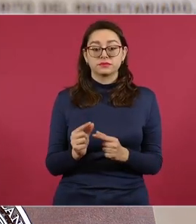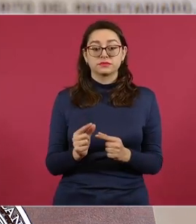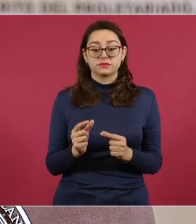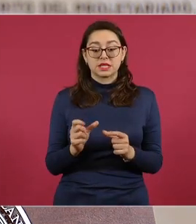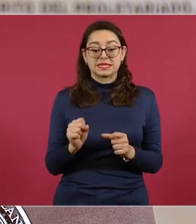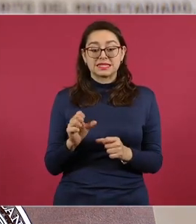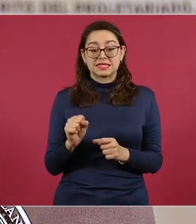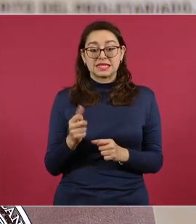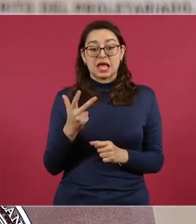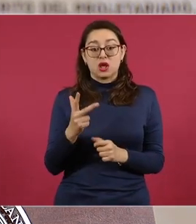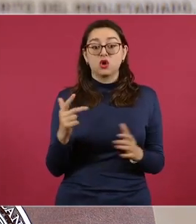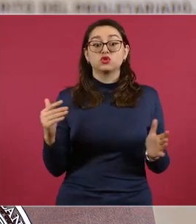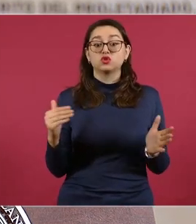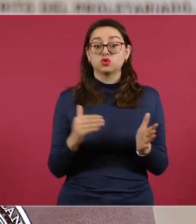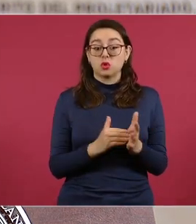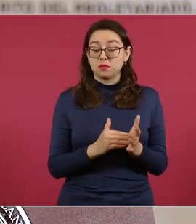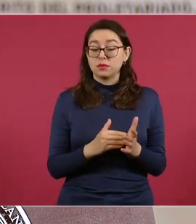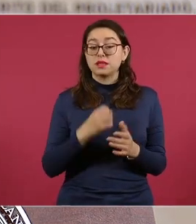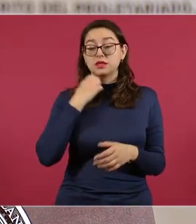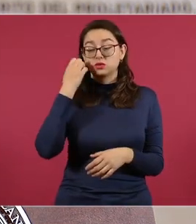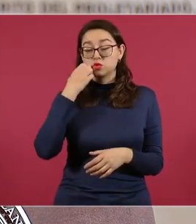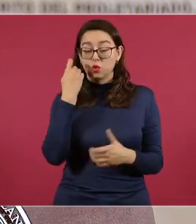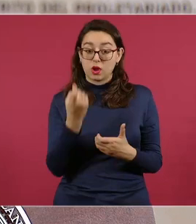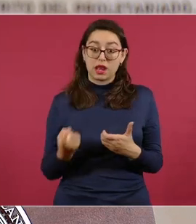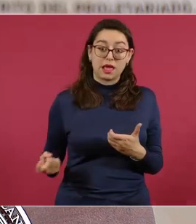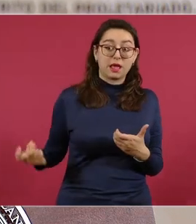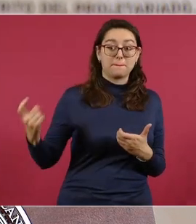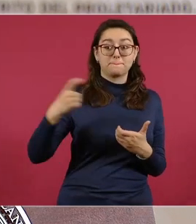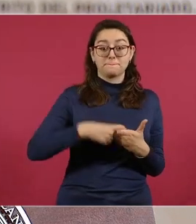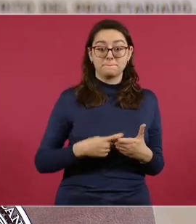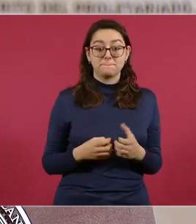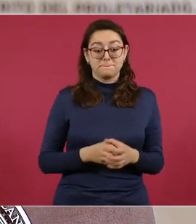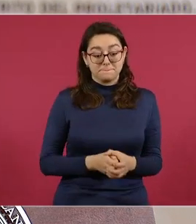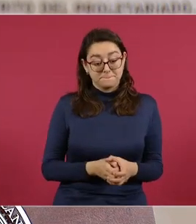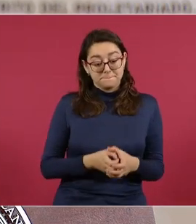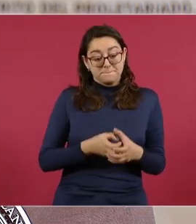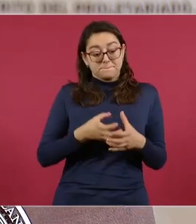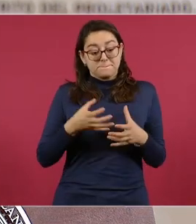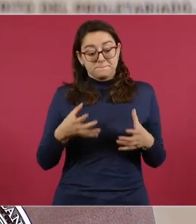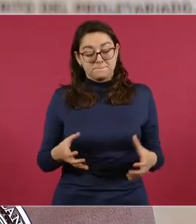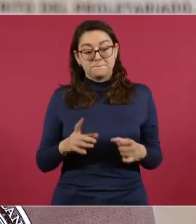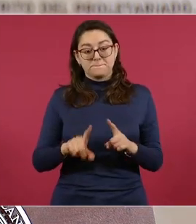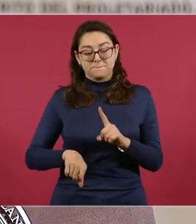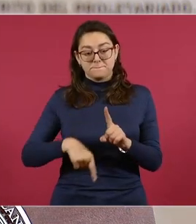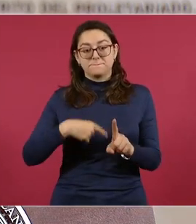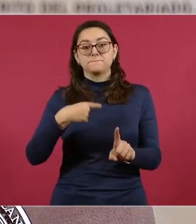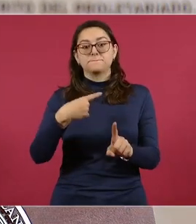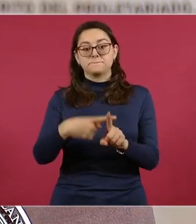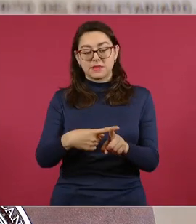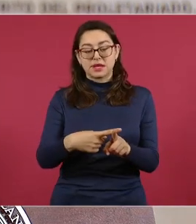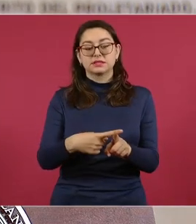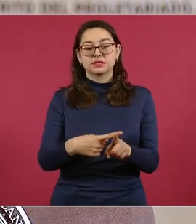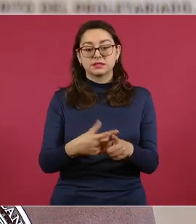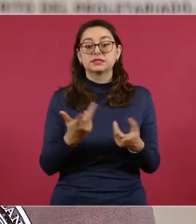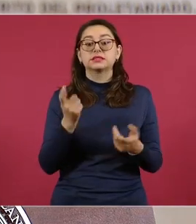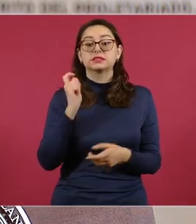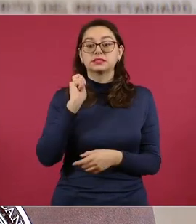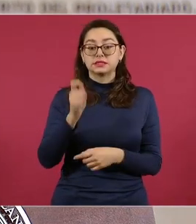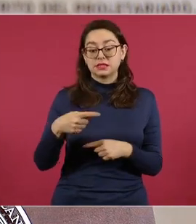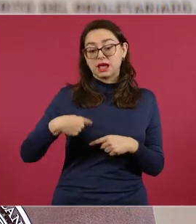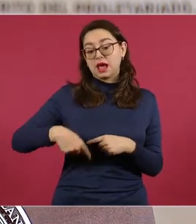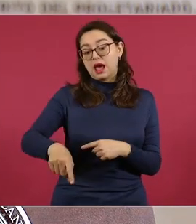de 68.000 escuelas más a las 50.000 previamente catalogadas como prioritarias. Es decir,